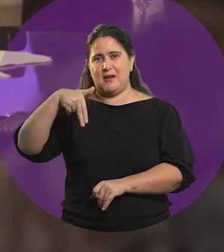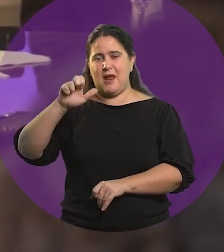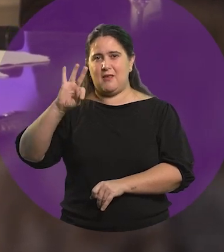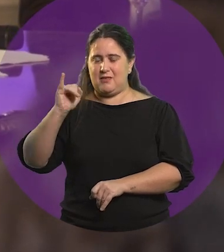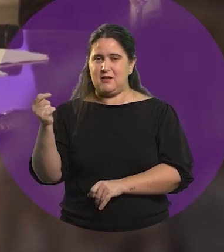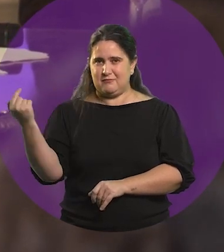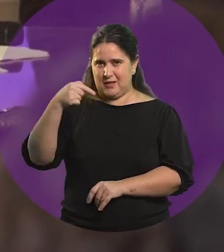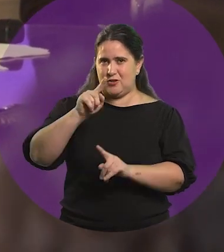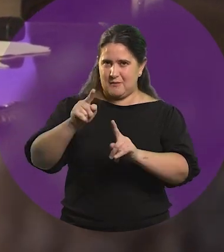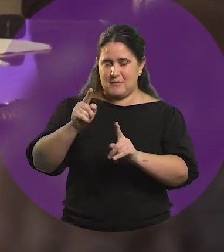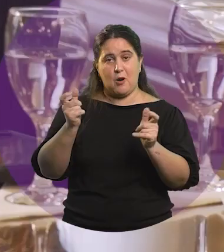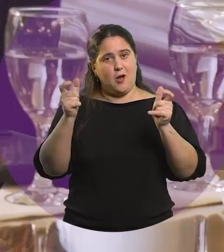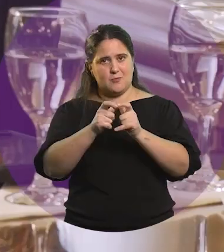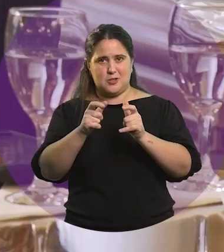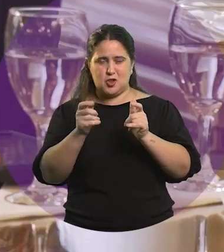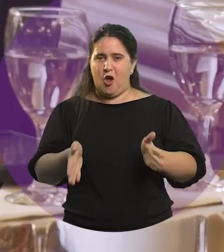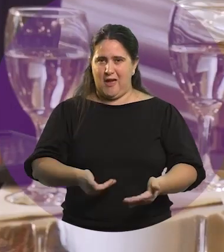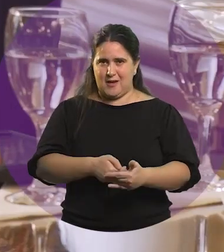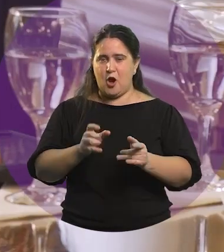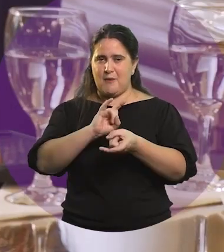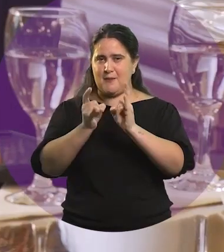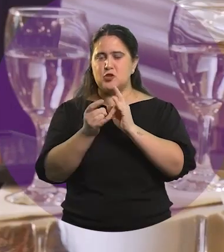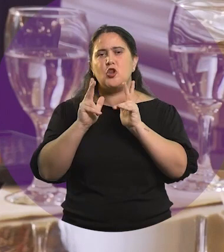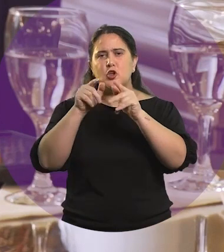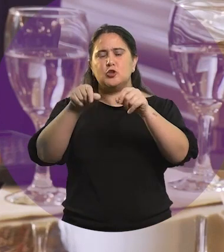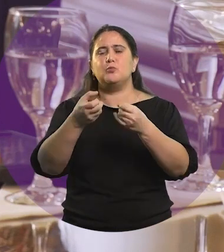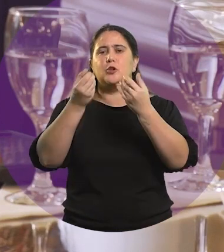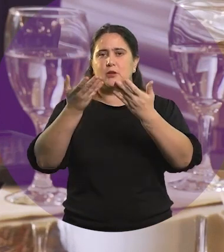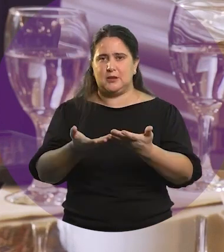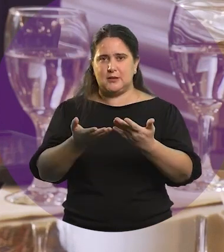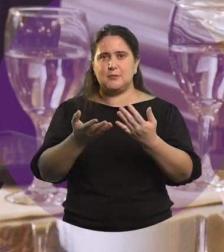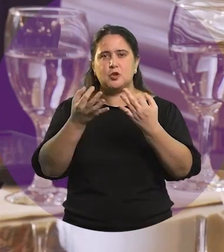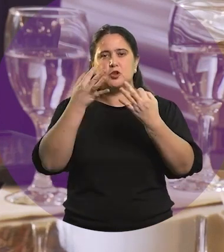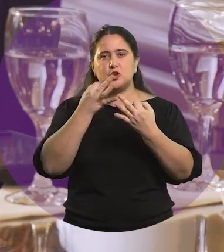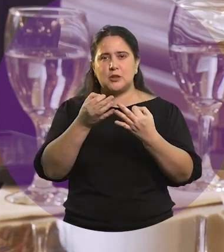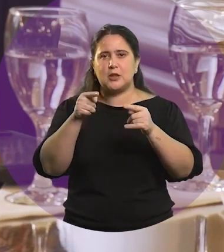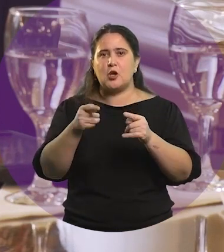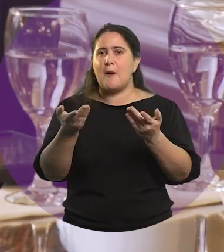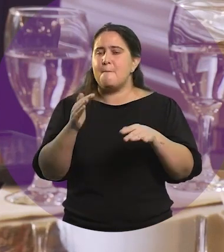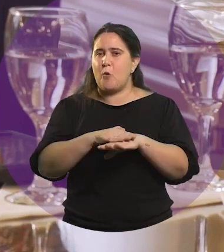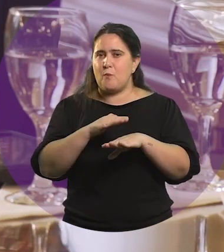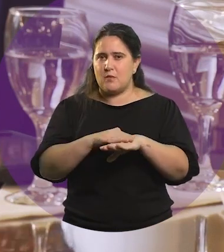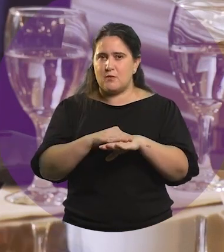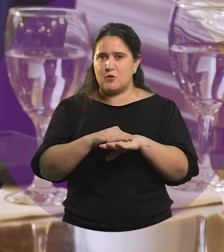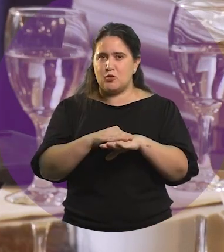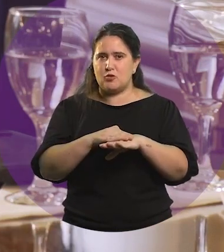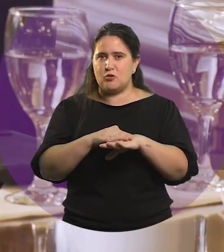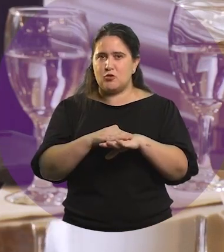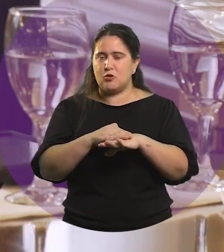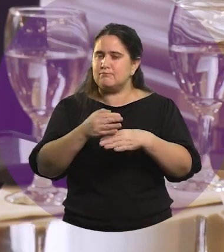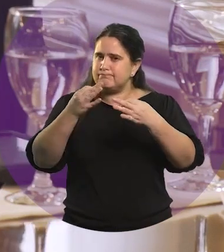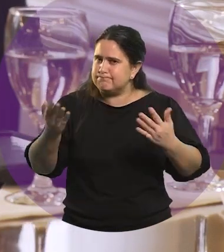de la UNESCO para avanzar. Todo eso se lo digo porque creo que estamos pasando un momento